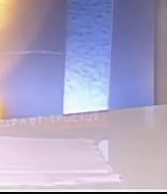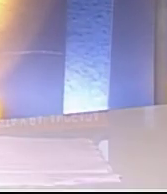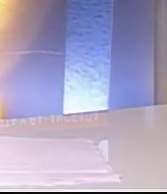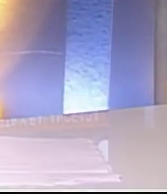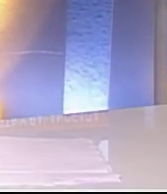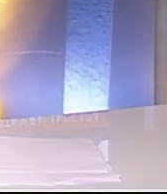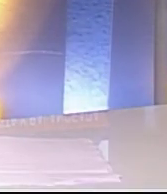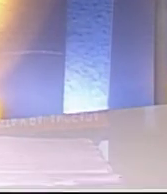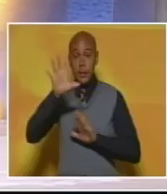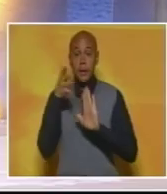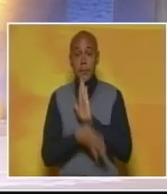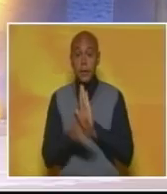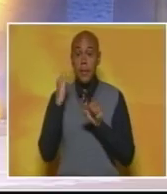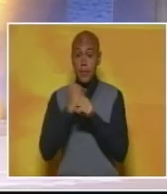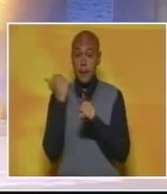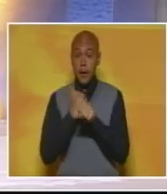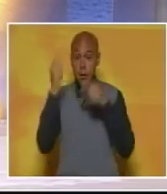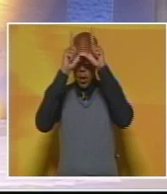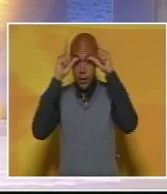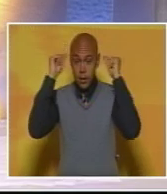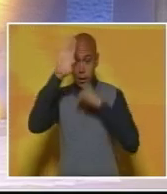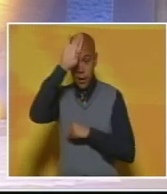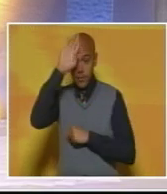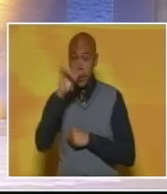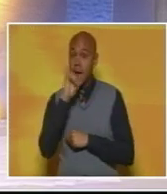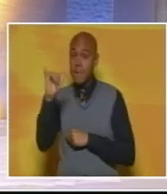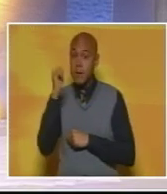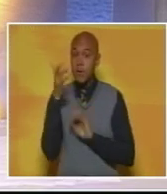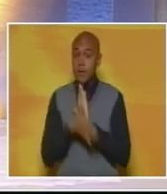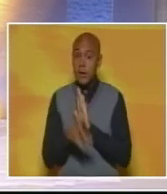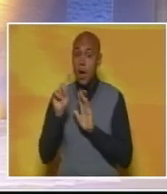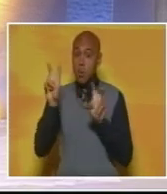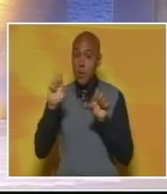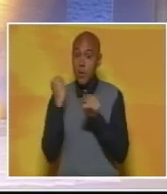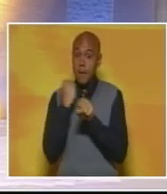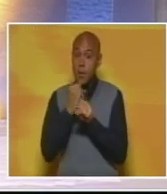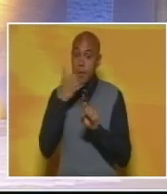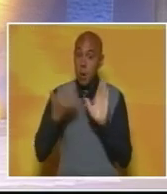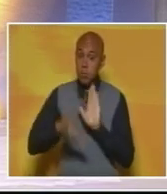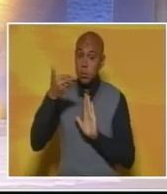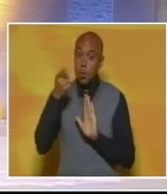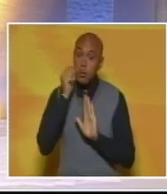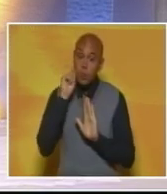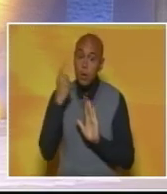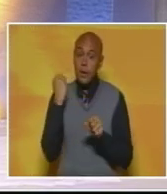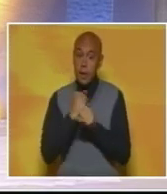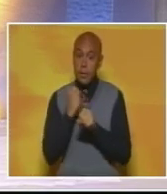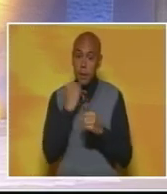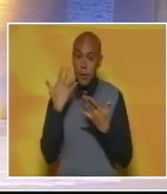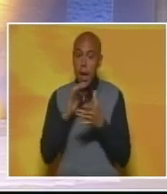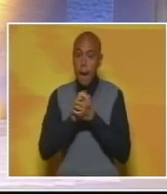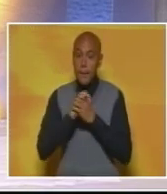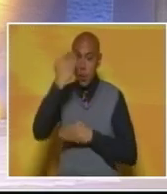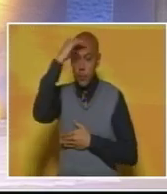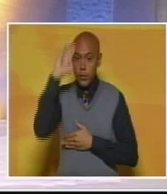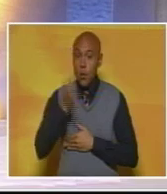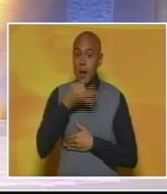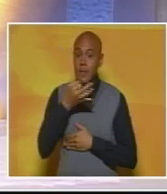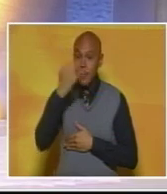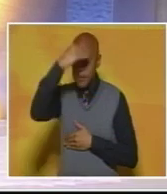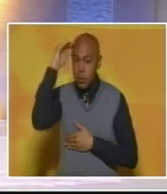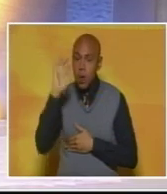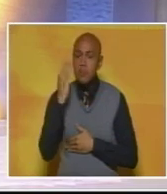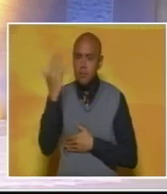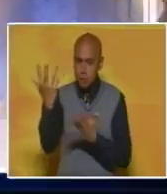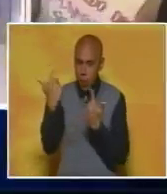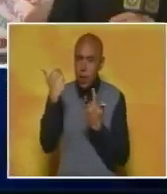Doce y 15 minutos. Trabajadores de enfermería insisten en denunciar malas condiciones salariales y técnicas en las que deben ejercer su labor. Manuel Covela nos amplía. Buenas tardes, Manuel,